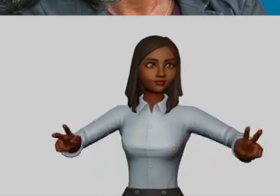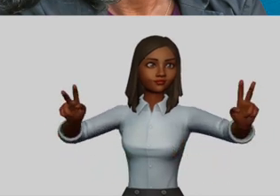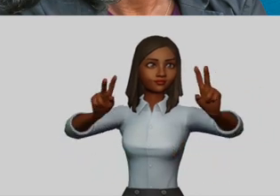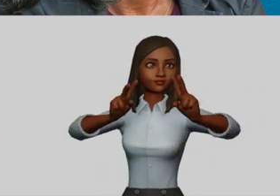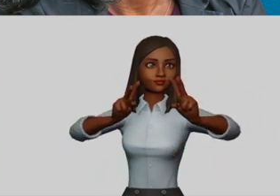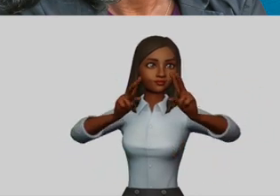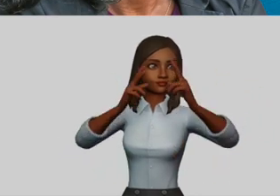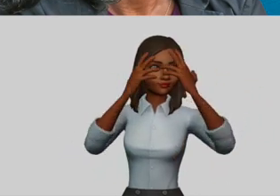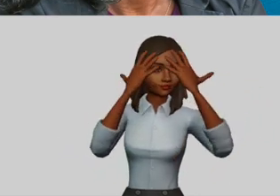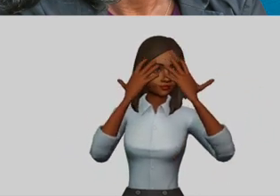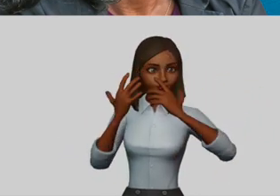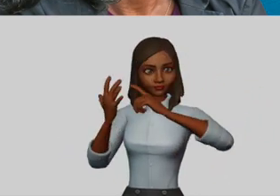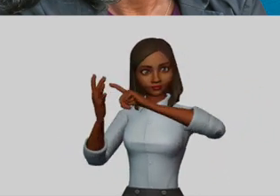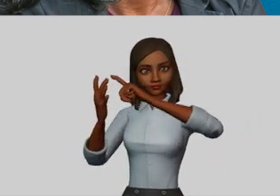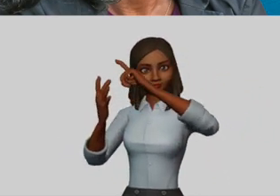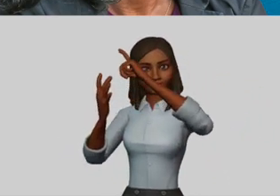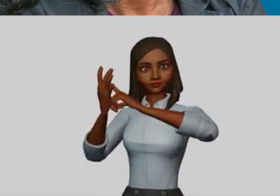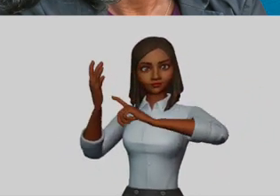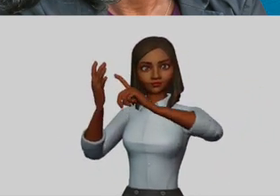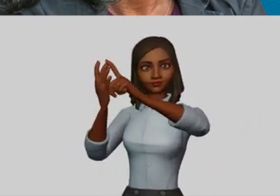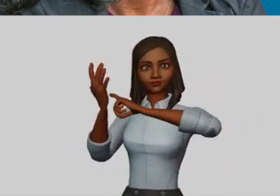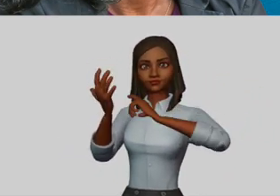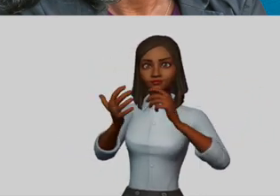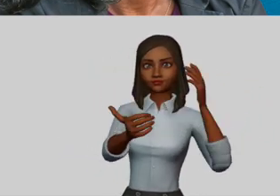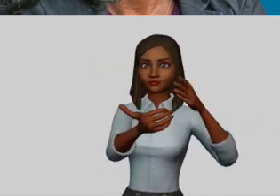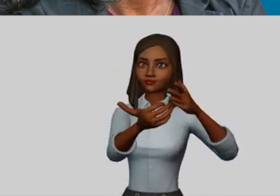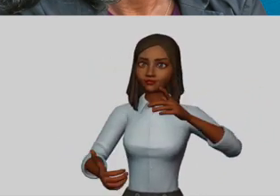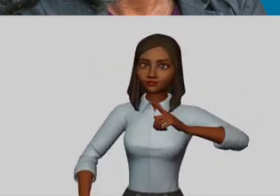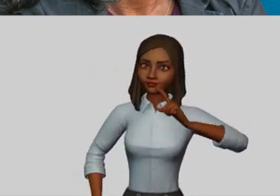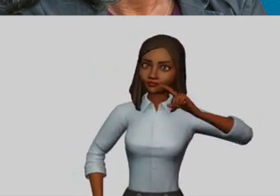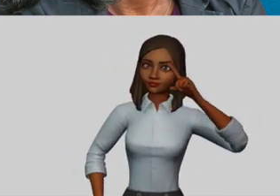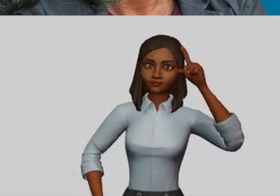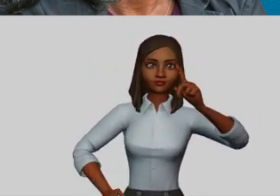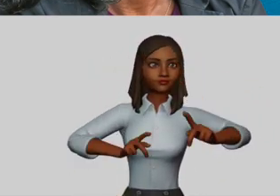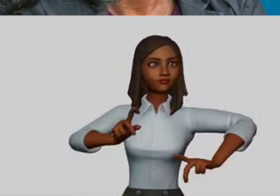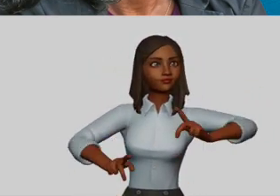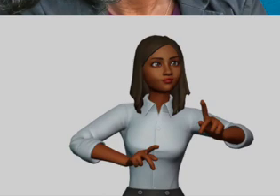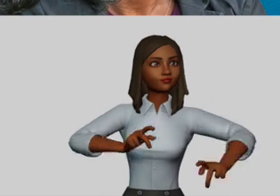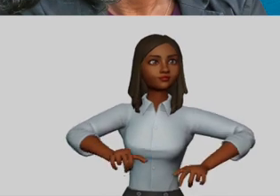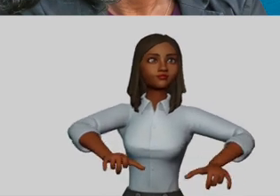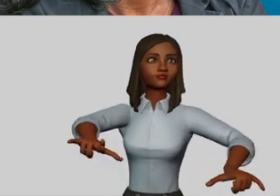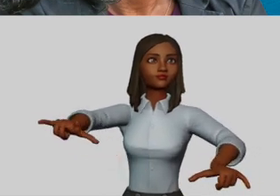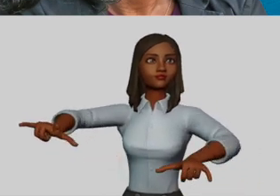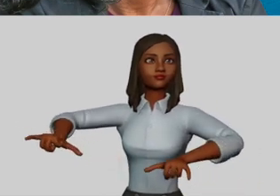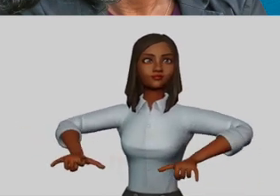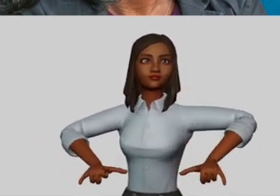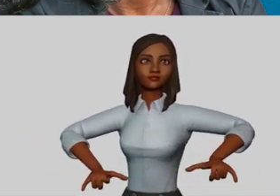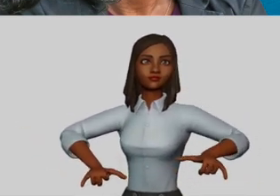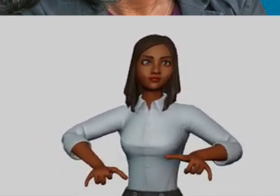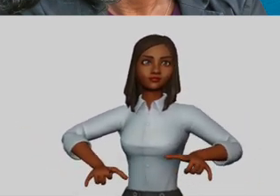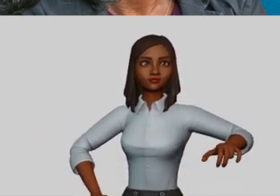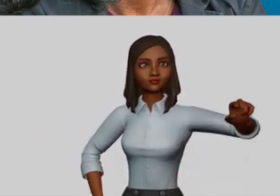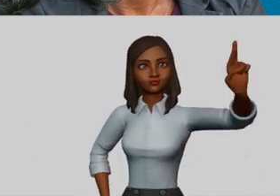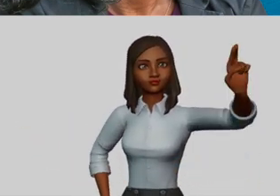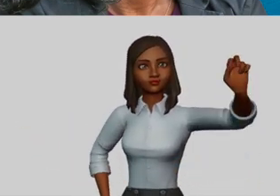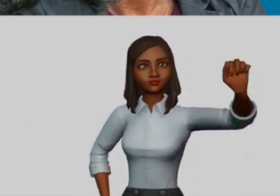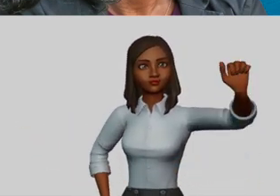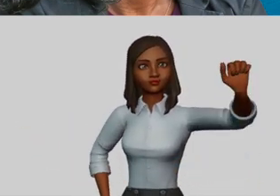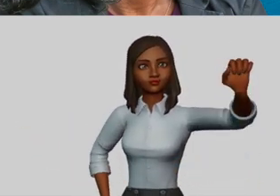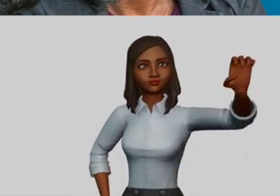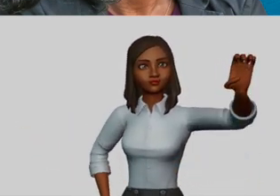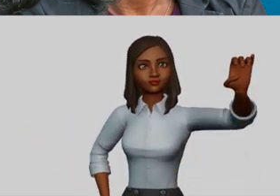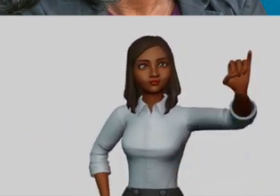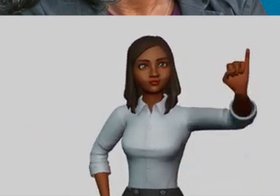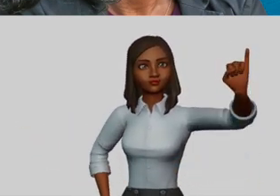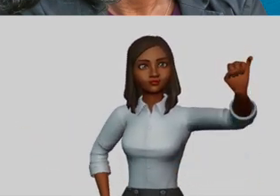lleno y que se nos vaya todos los minutos que tengan que pasar hasta que digamos todo lo que queramos. Pero quiero volver, vamos a decir,